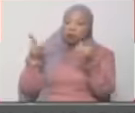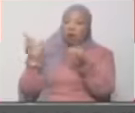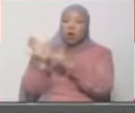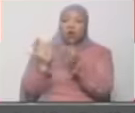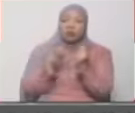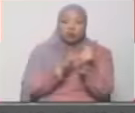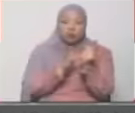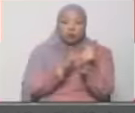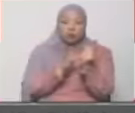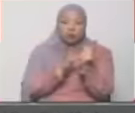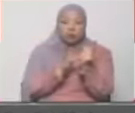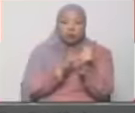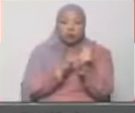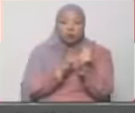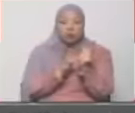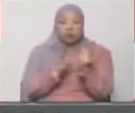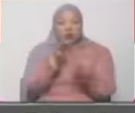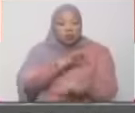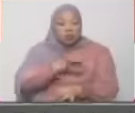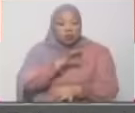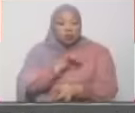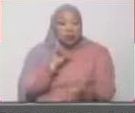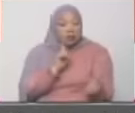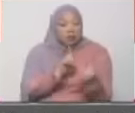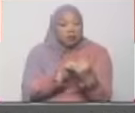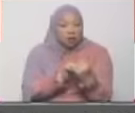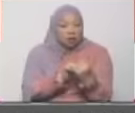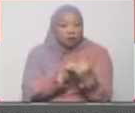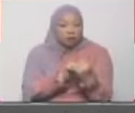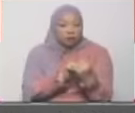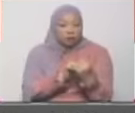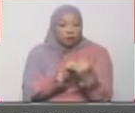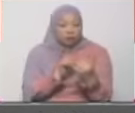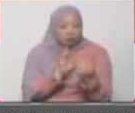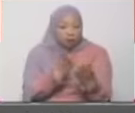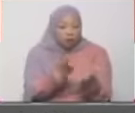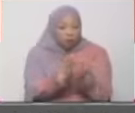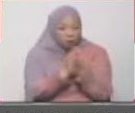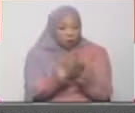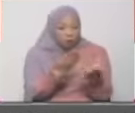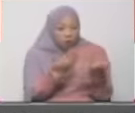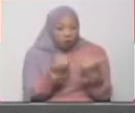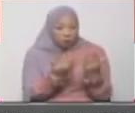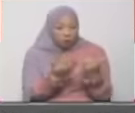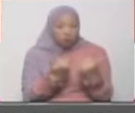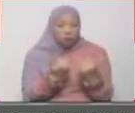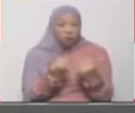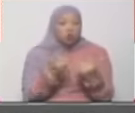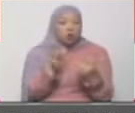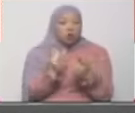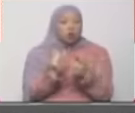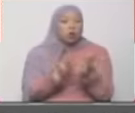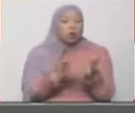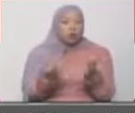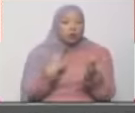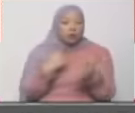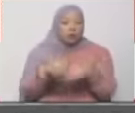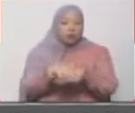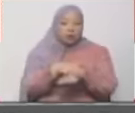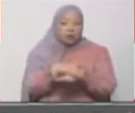Señor Jesucristo y le dijo, acércate, acércate, toca mis manos, mira